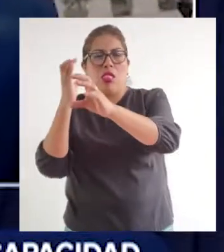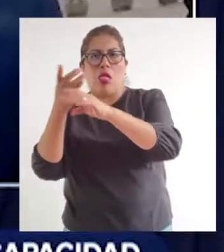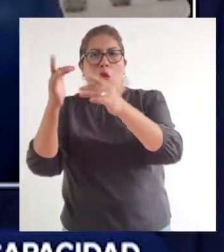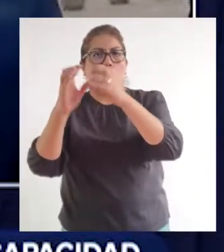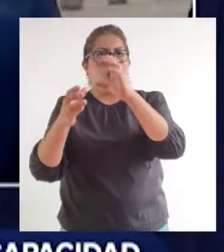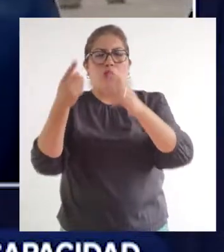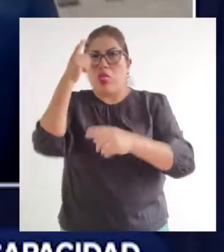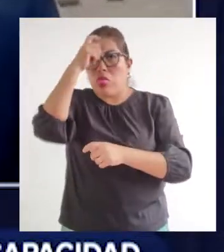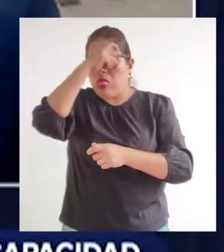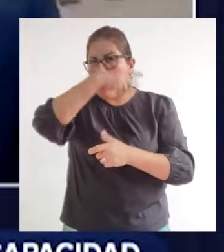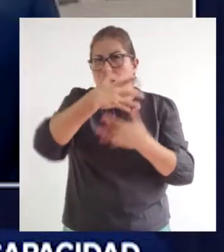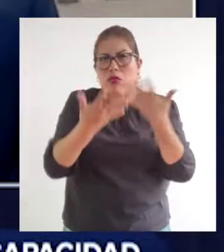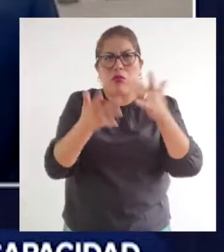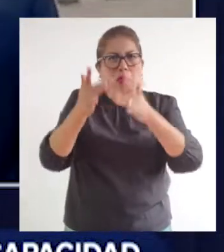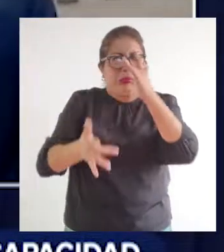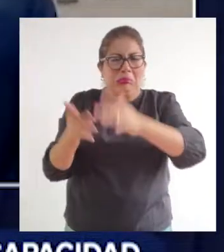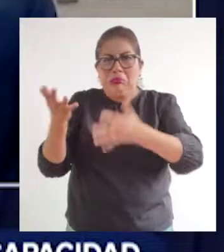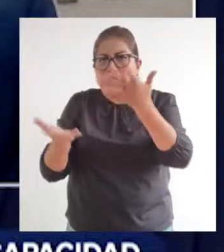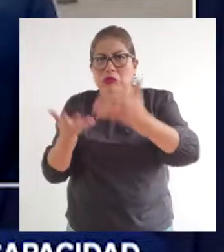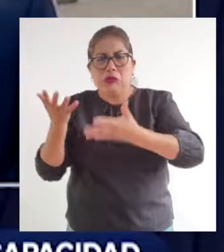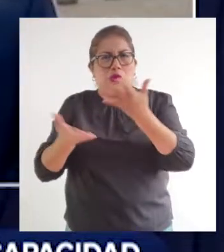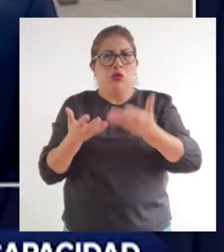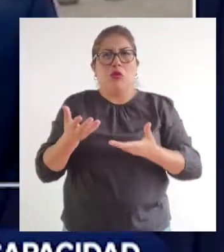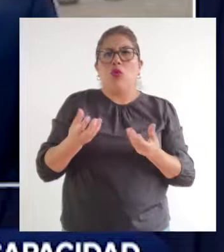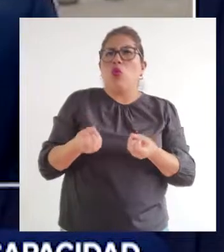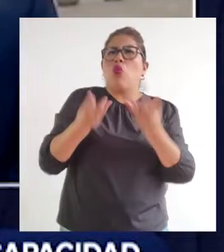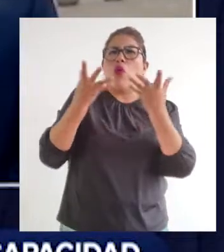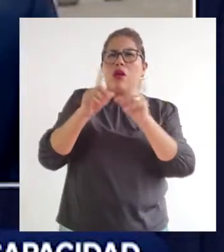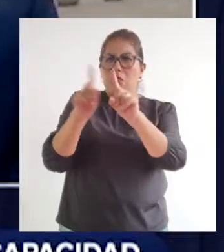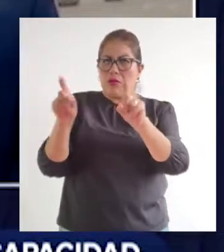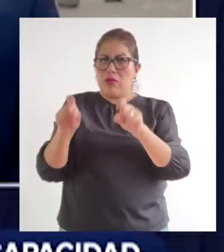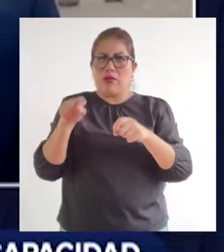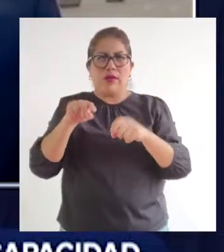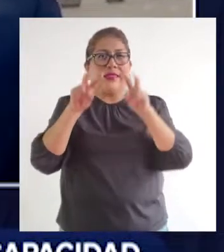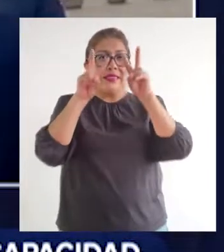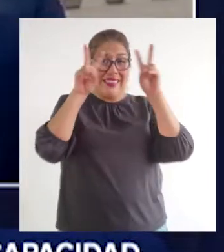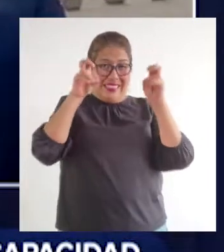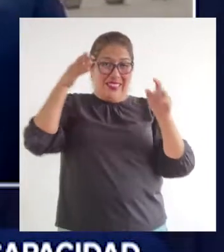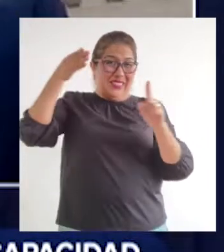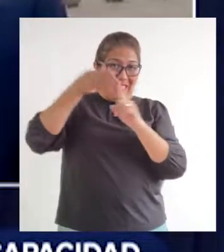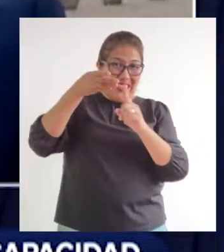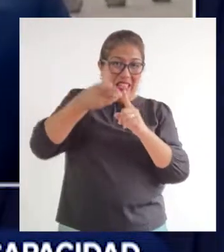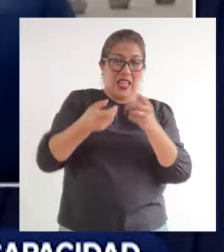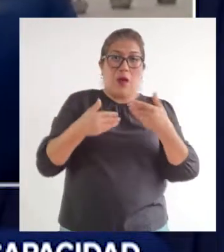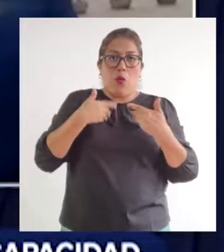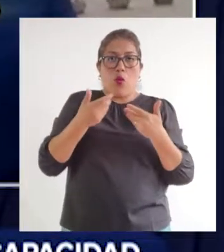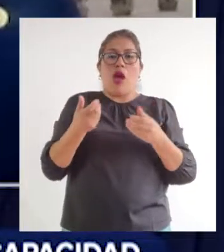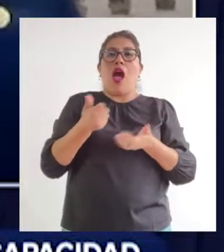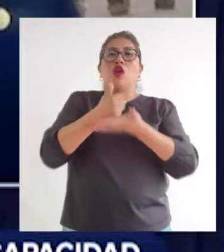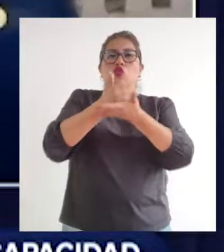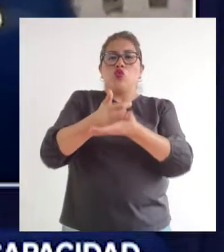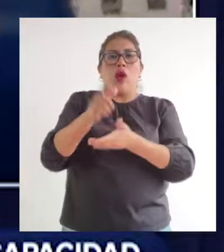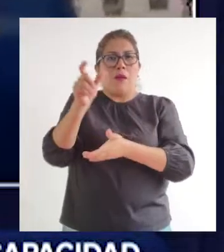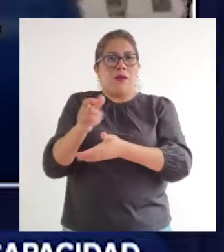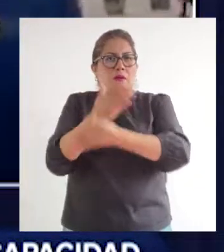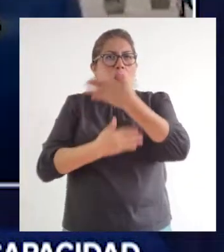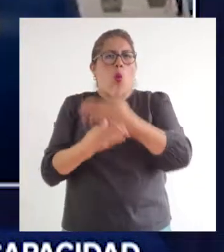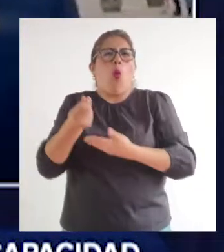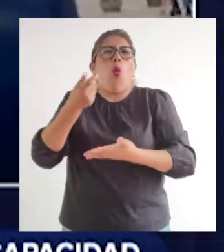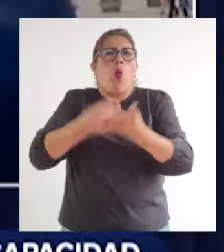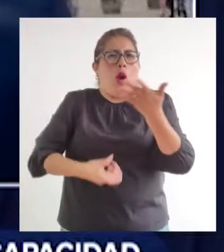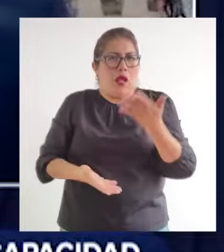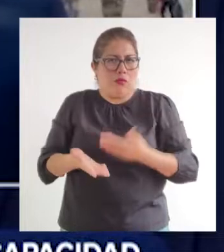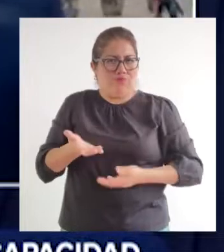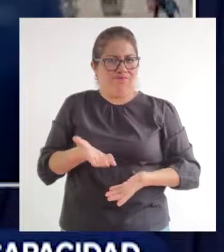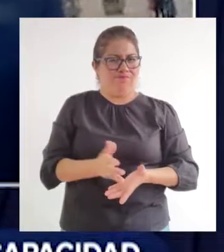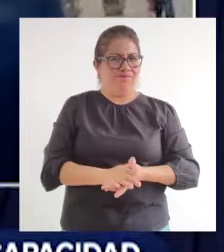necesarios. ¿Cuánta preocupación hay en estos temas esenciales de movilidad que implican además un costo extra para las personas con alguna discapacidad?